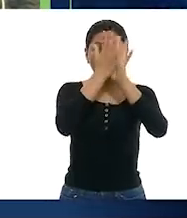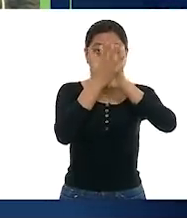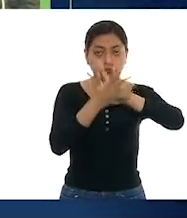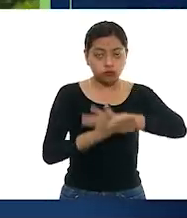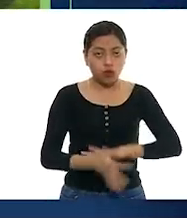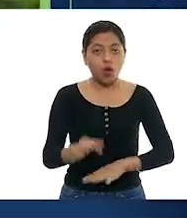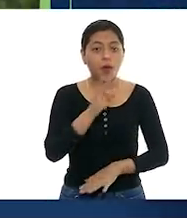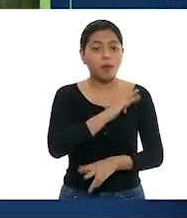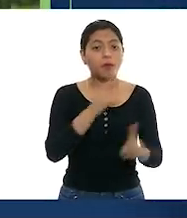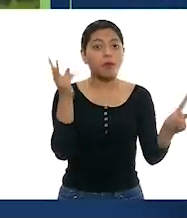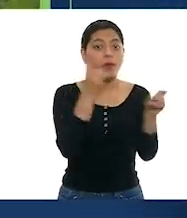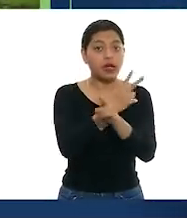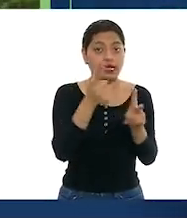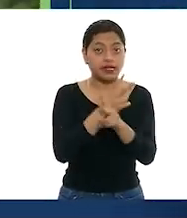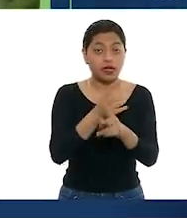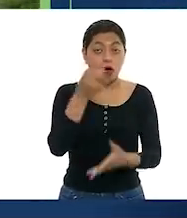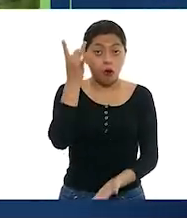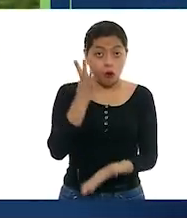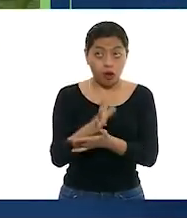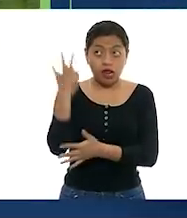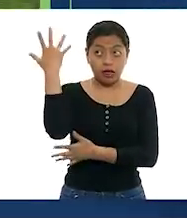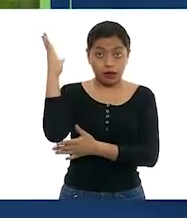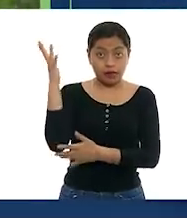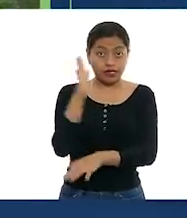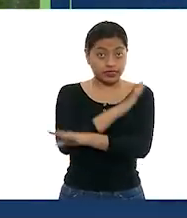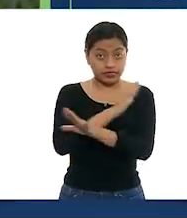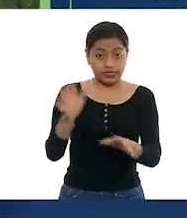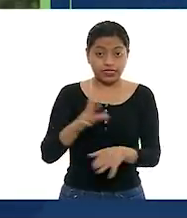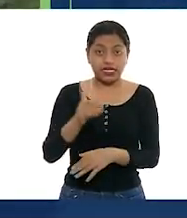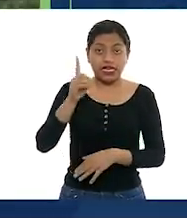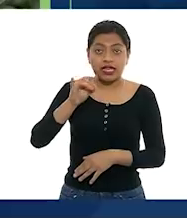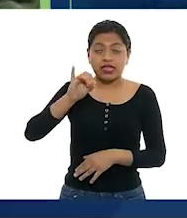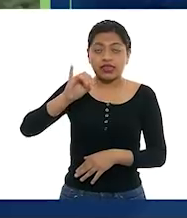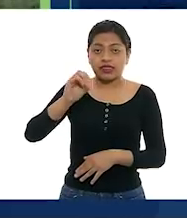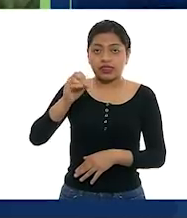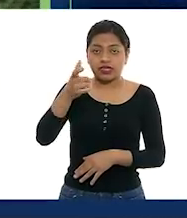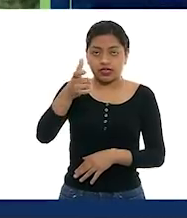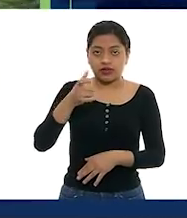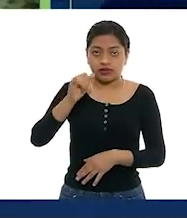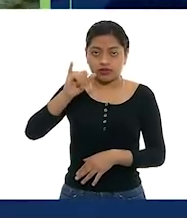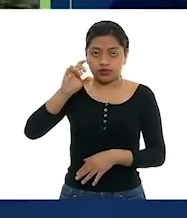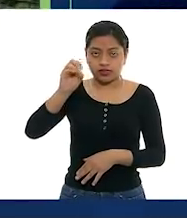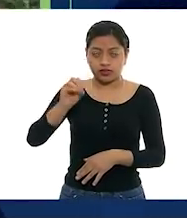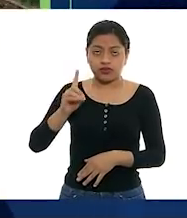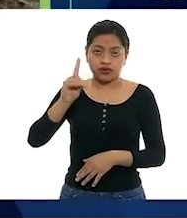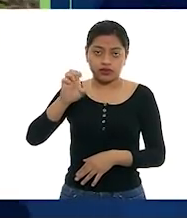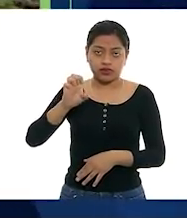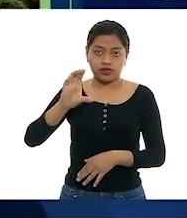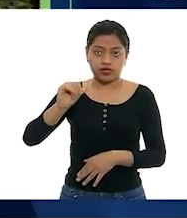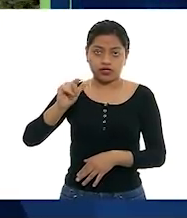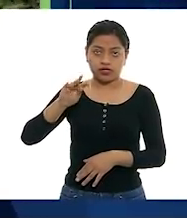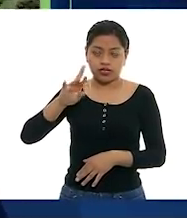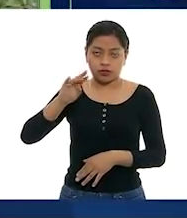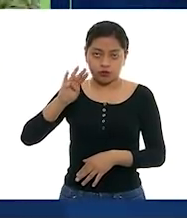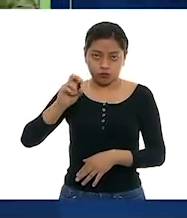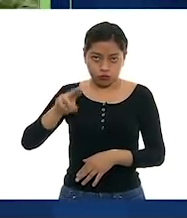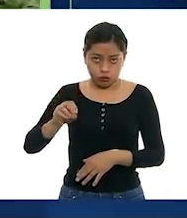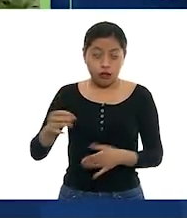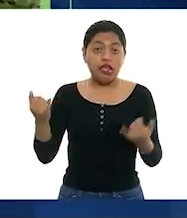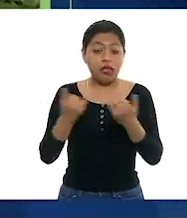y raíces. Pero no solo los árboles se encargan de absorber el dióxido de carbono. ¿Sabían que los suelos sanos también lo